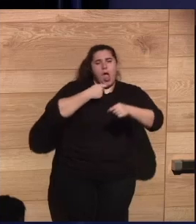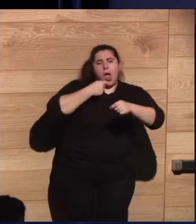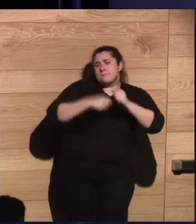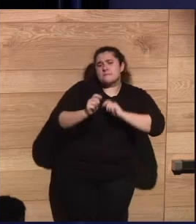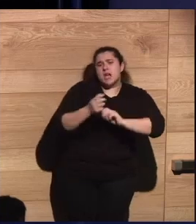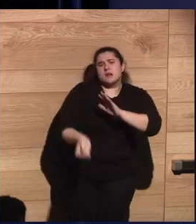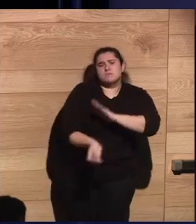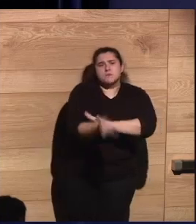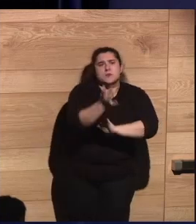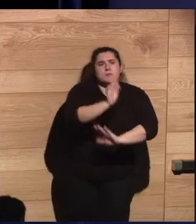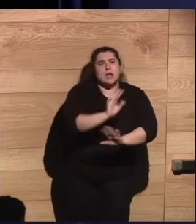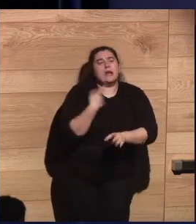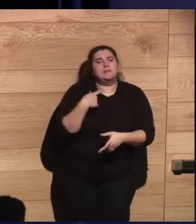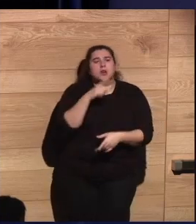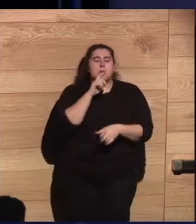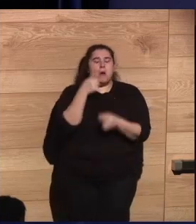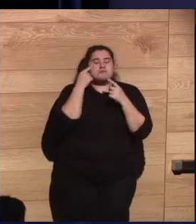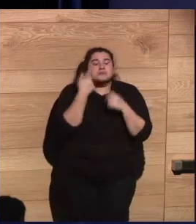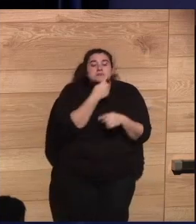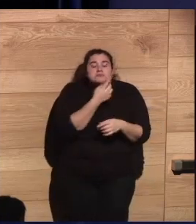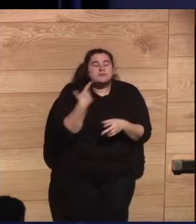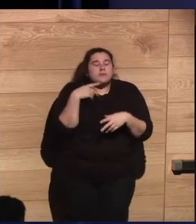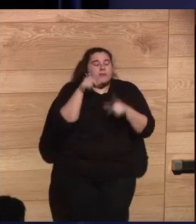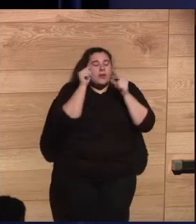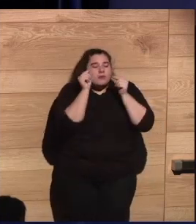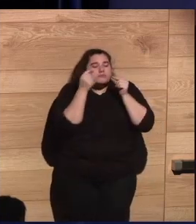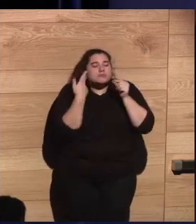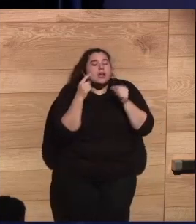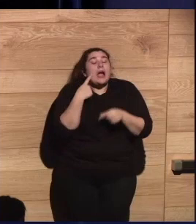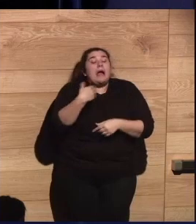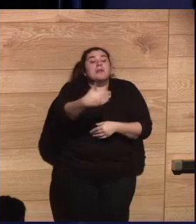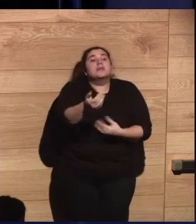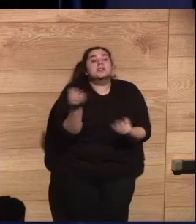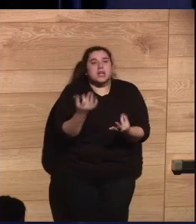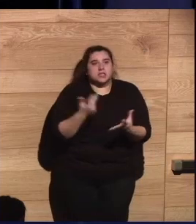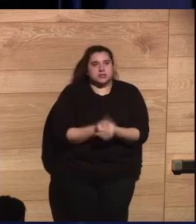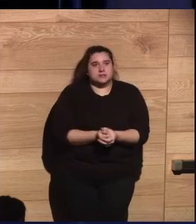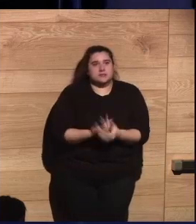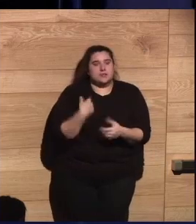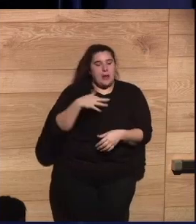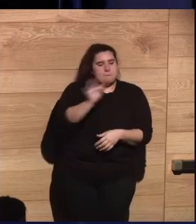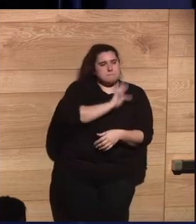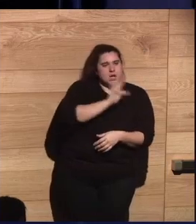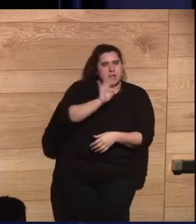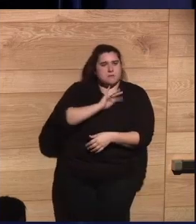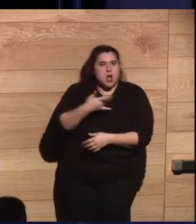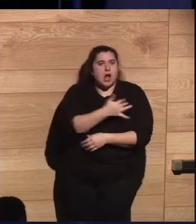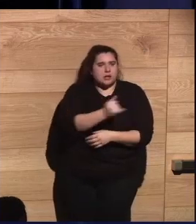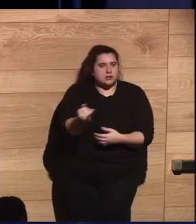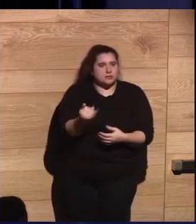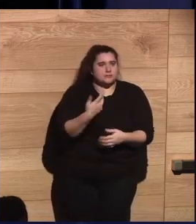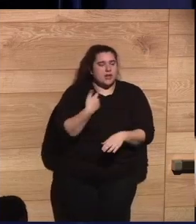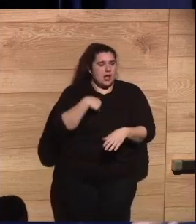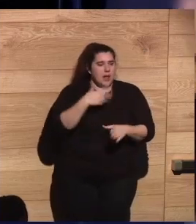los ojos a ver qué pasa. Y bueno, afortunadamente está yendo muy bien, nos han dado premios, ya el disco, aunque